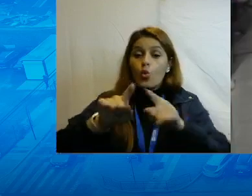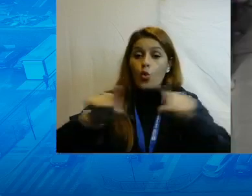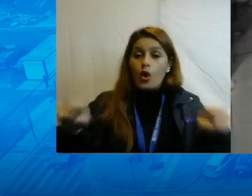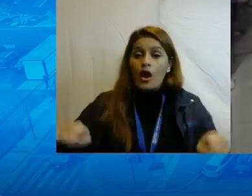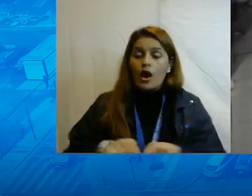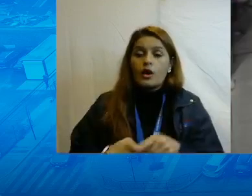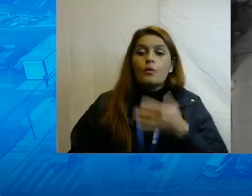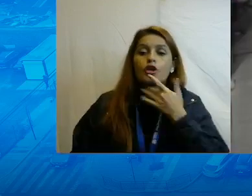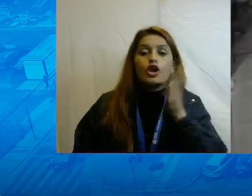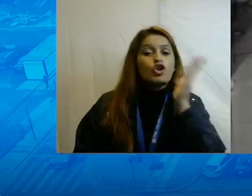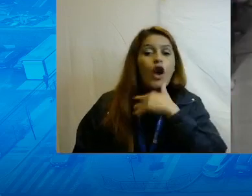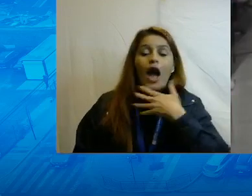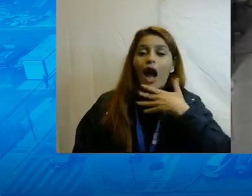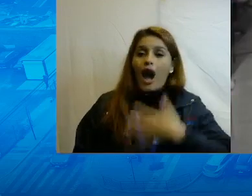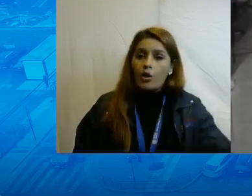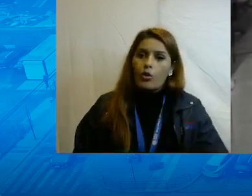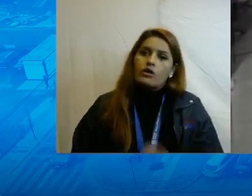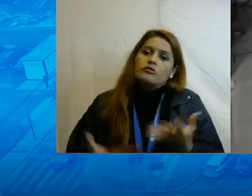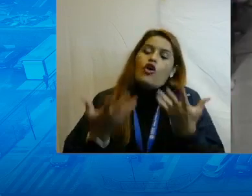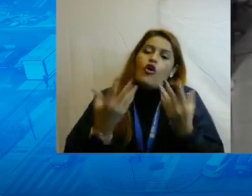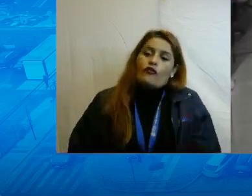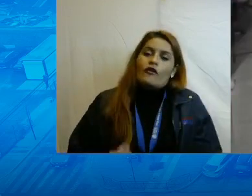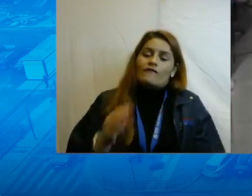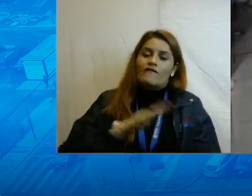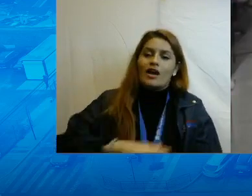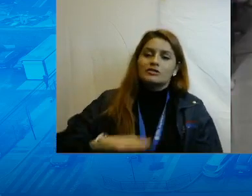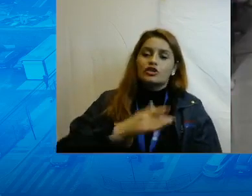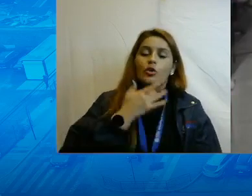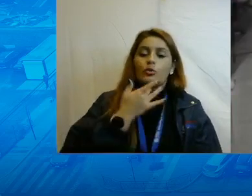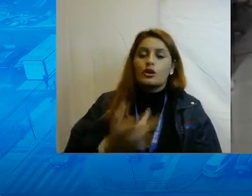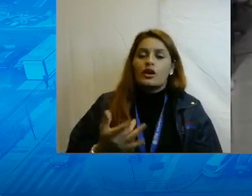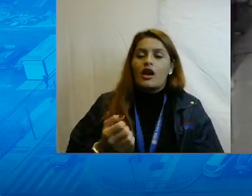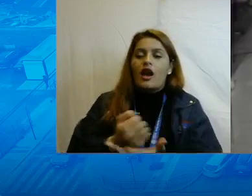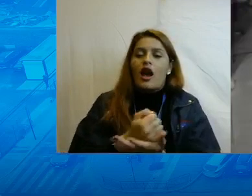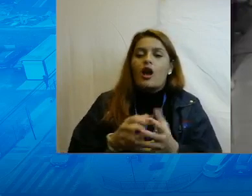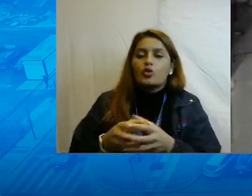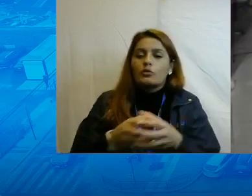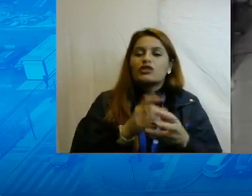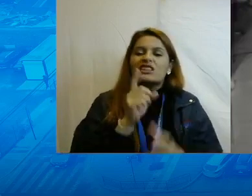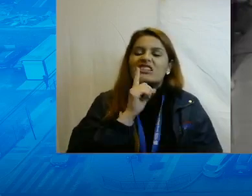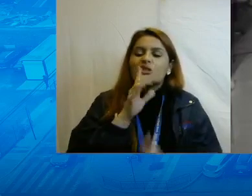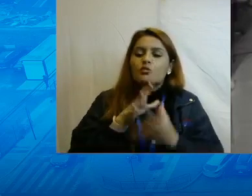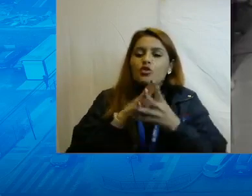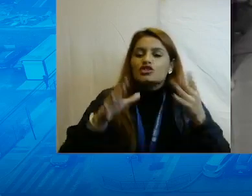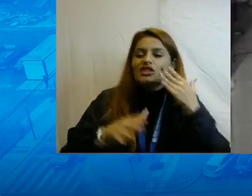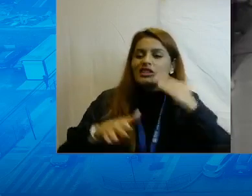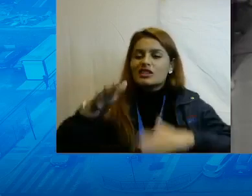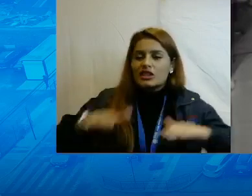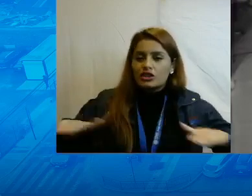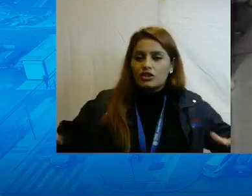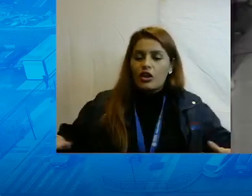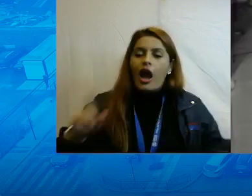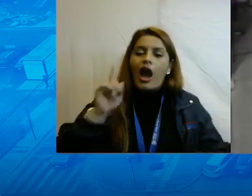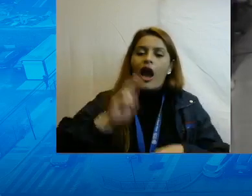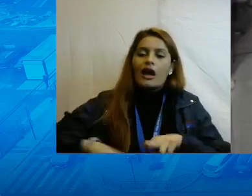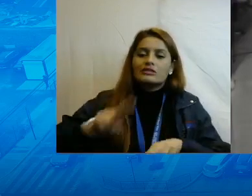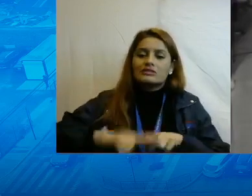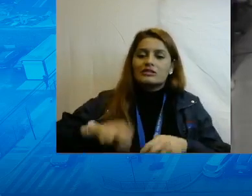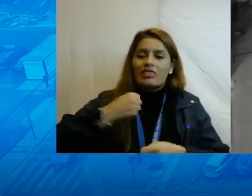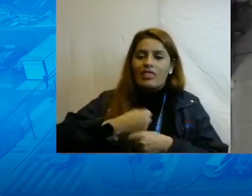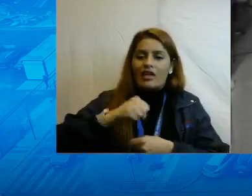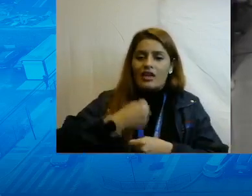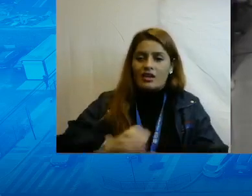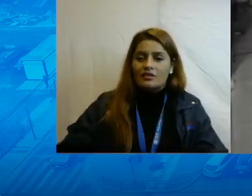no tienen agua, algo súper básico para ellos, siendo que son una agrupación que trabaja con muchos niños que realizan distintos talleres en el sector